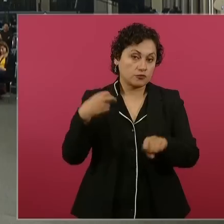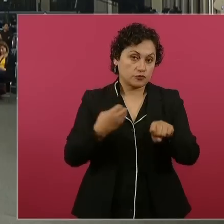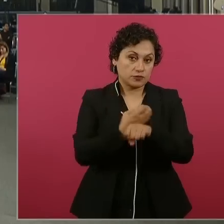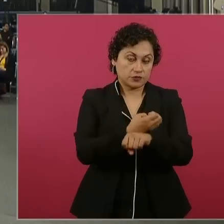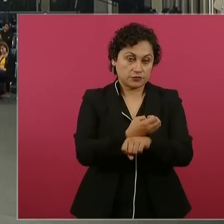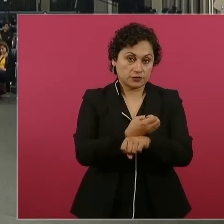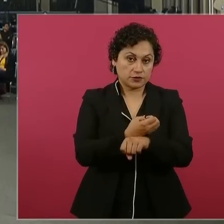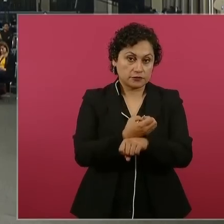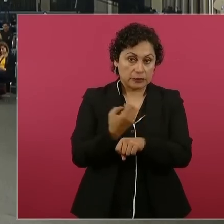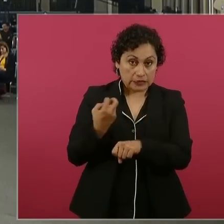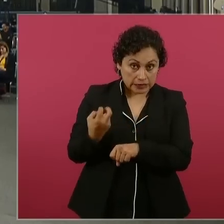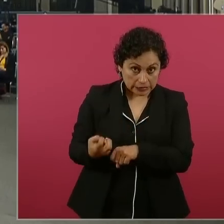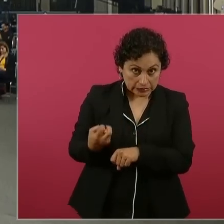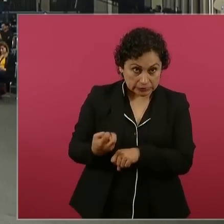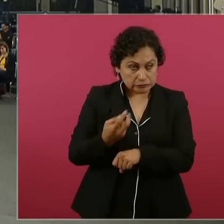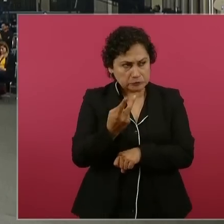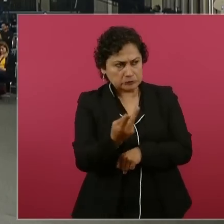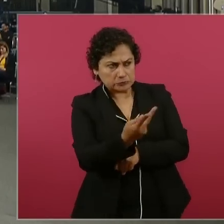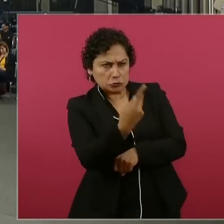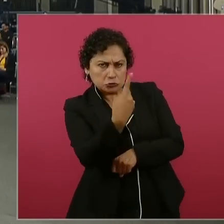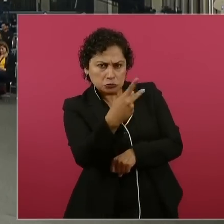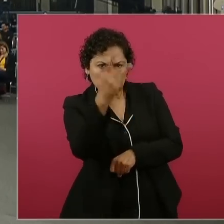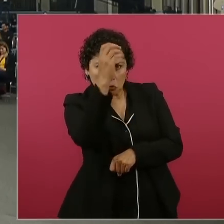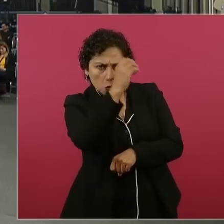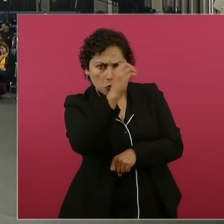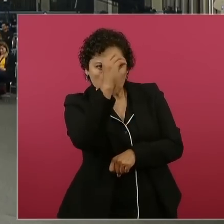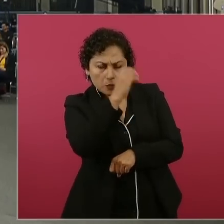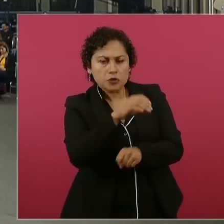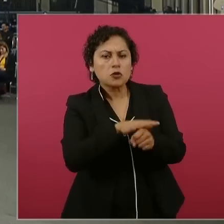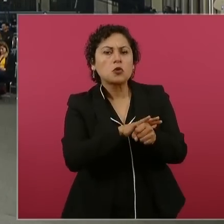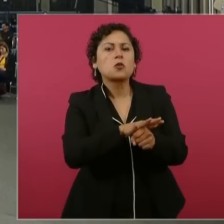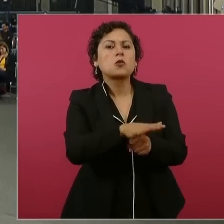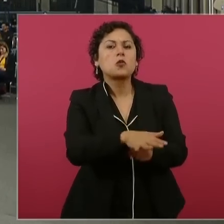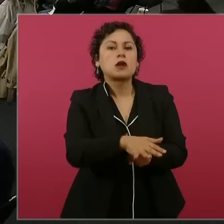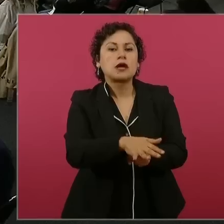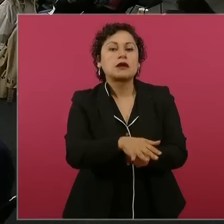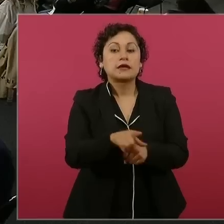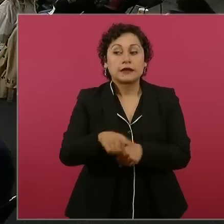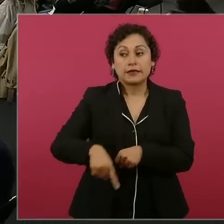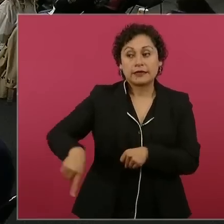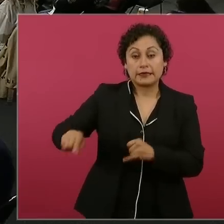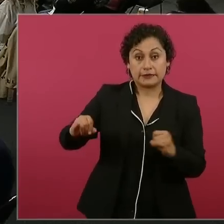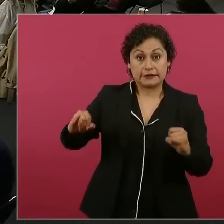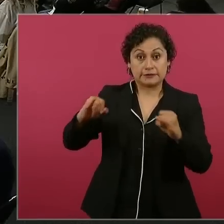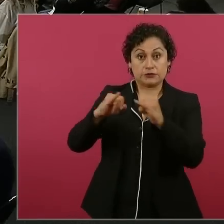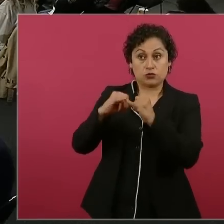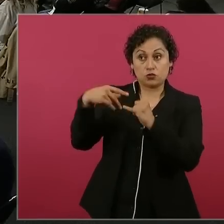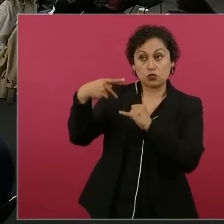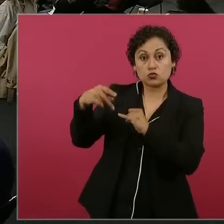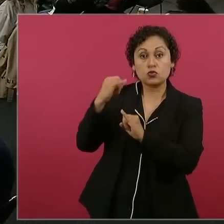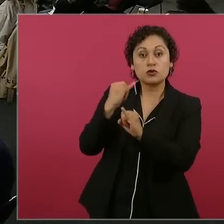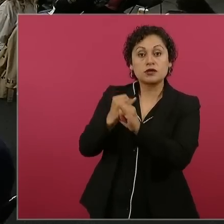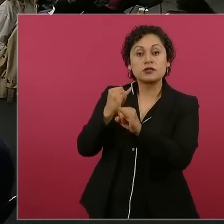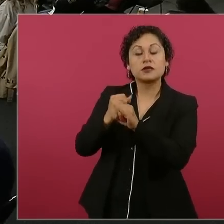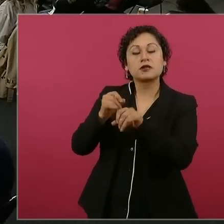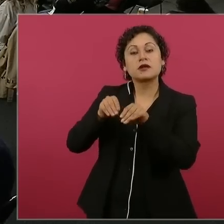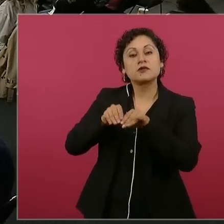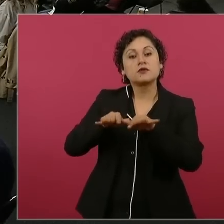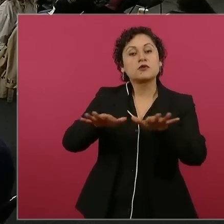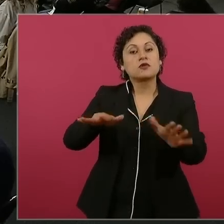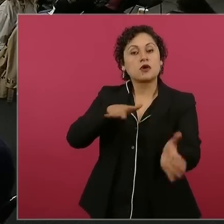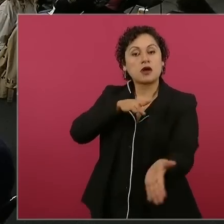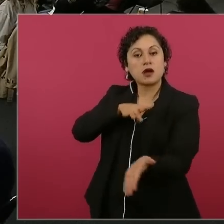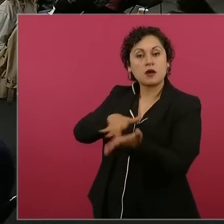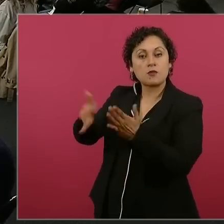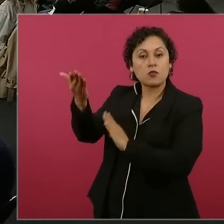¿qué opinión le merece esto? A través de sus redes sociales oficiales, el instituto informó que continúa apoyando a la